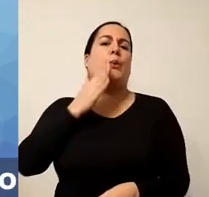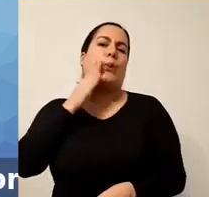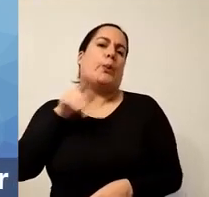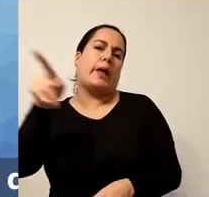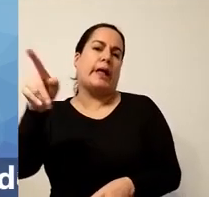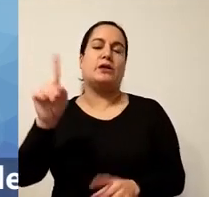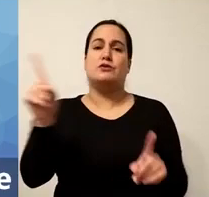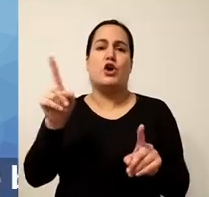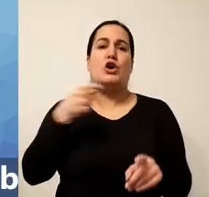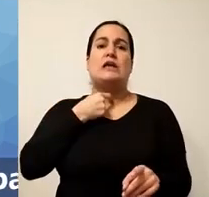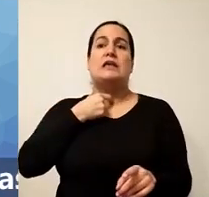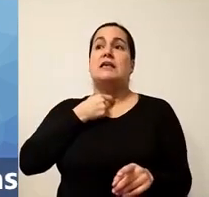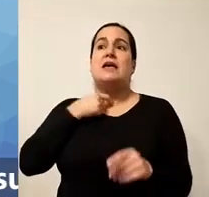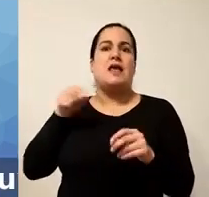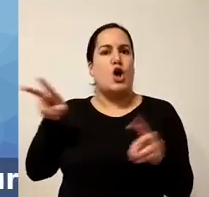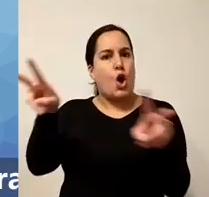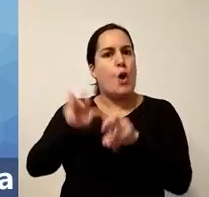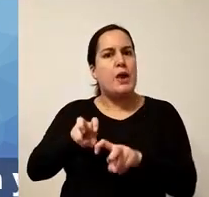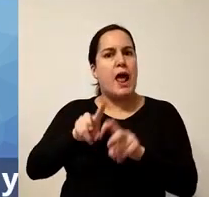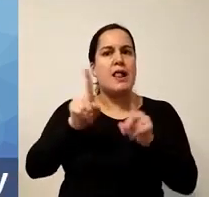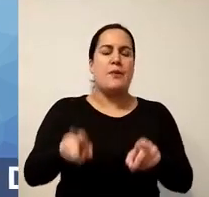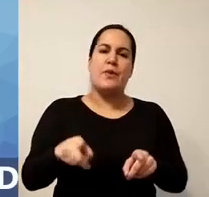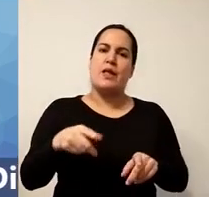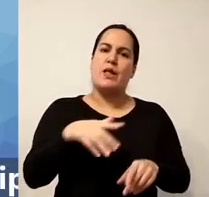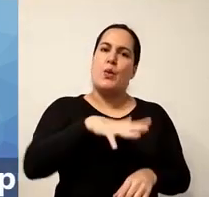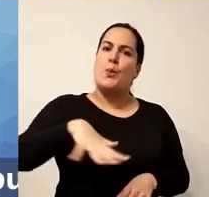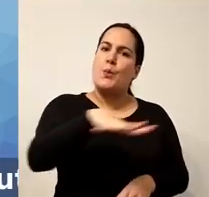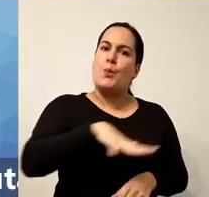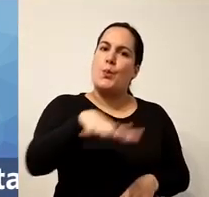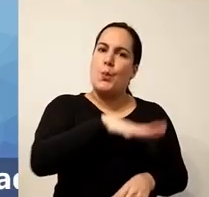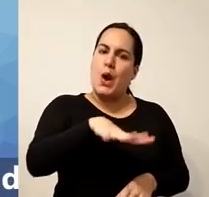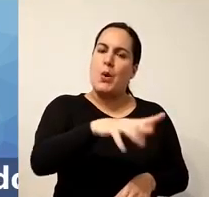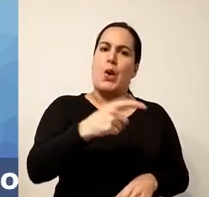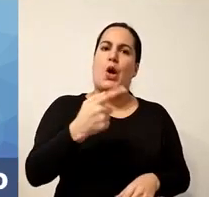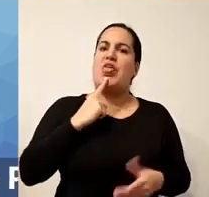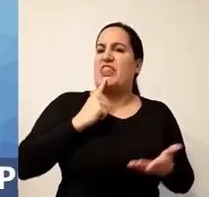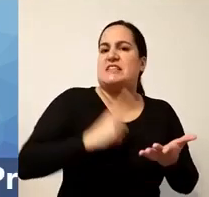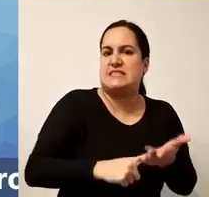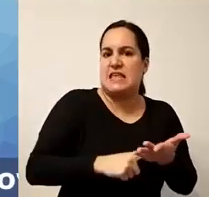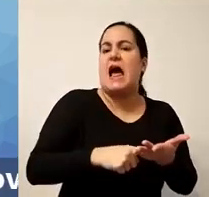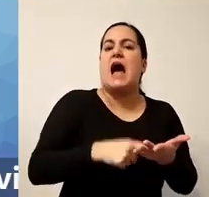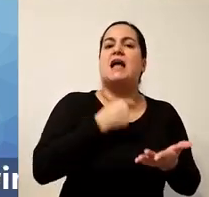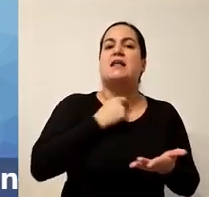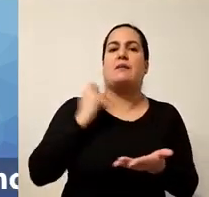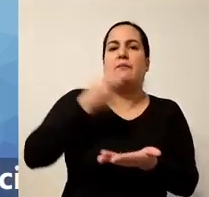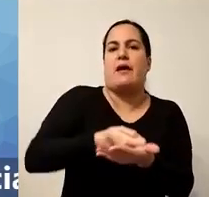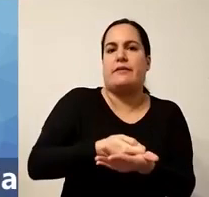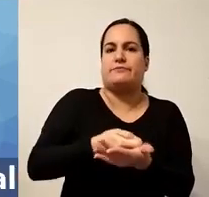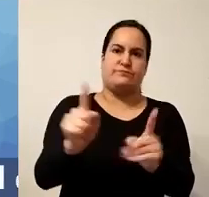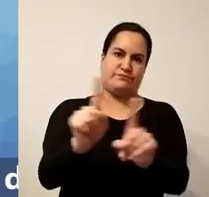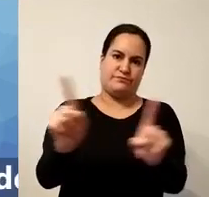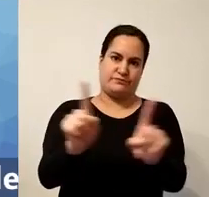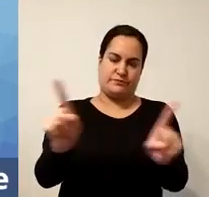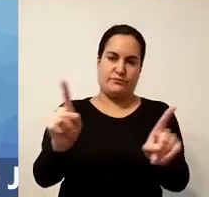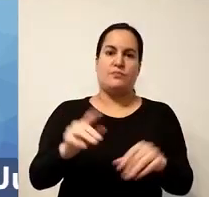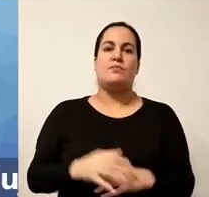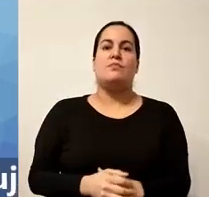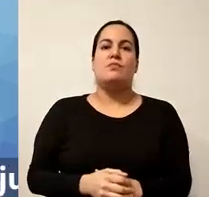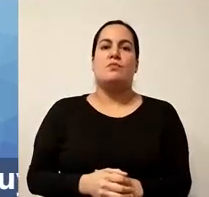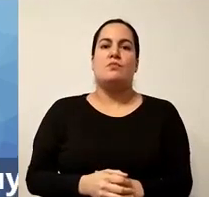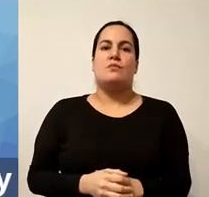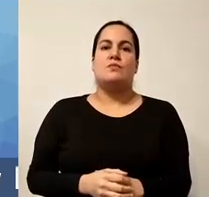siempre elige a las patronales y a los grandes grupos económicos por eso es necesario